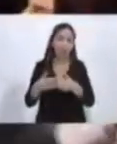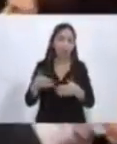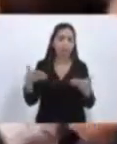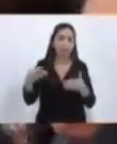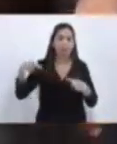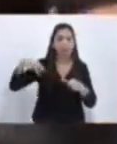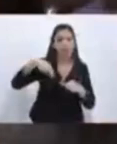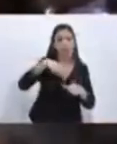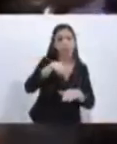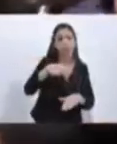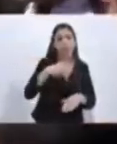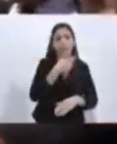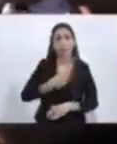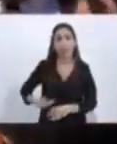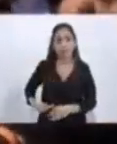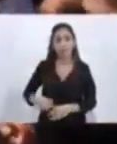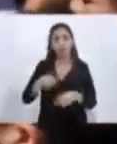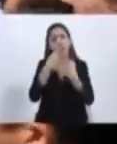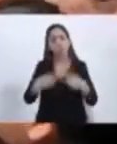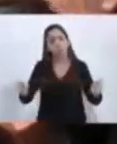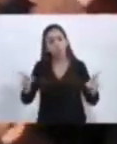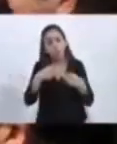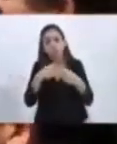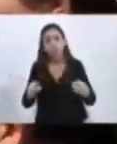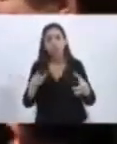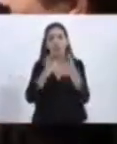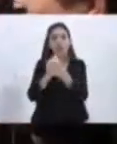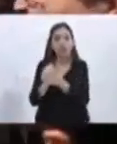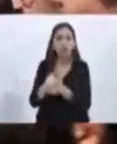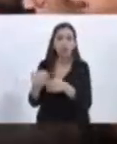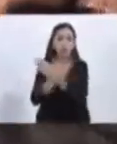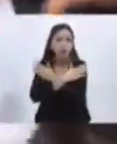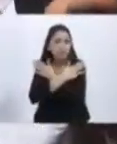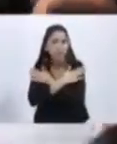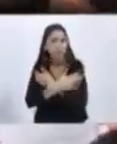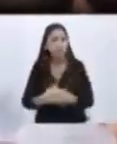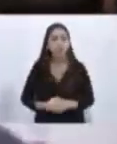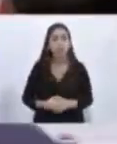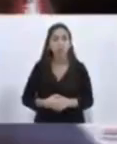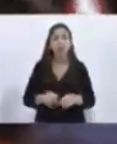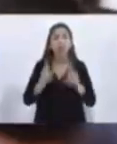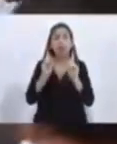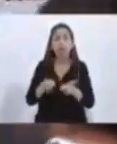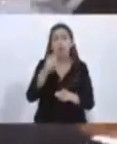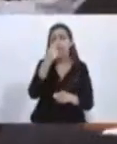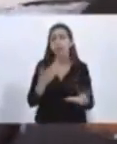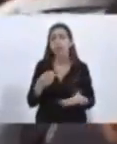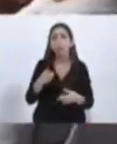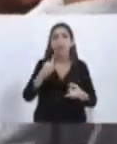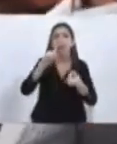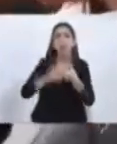una condicionante para que el presidente lo removiera al señor Arregui de sus cargos. Recordemos que él